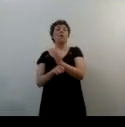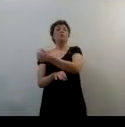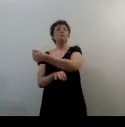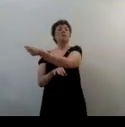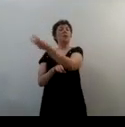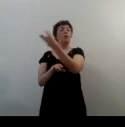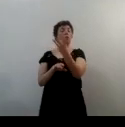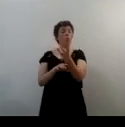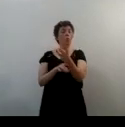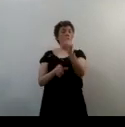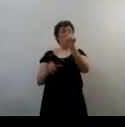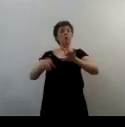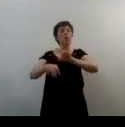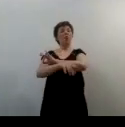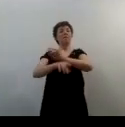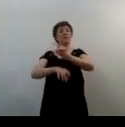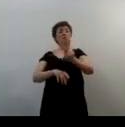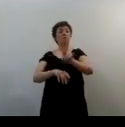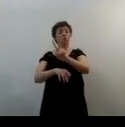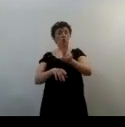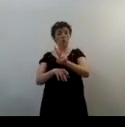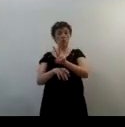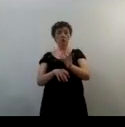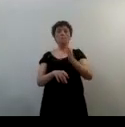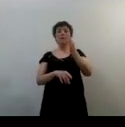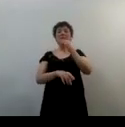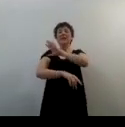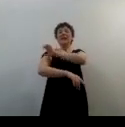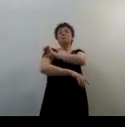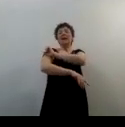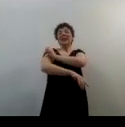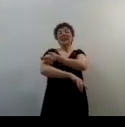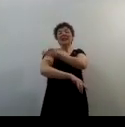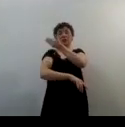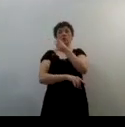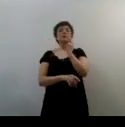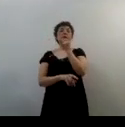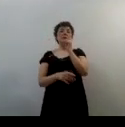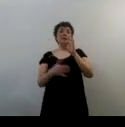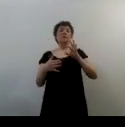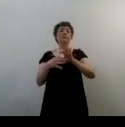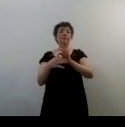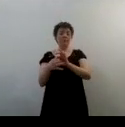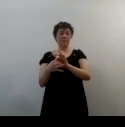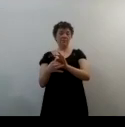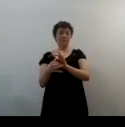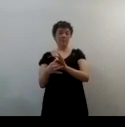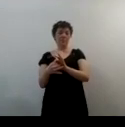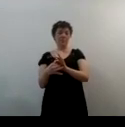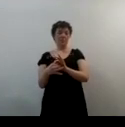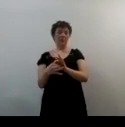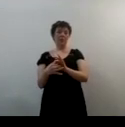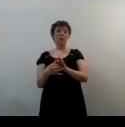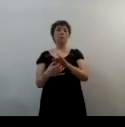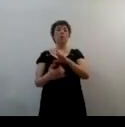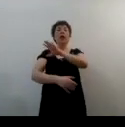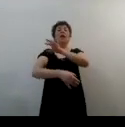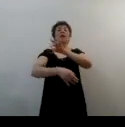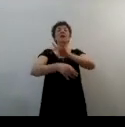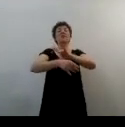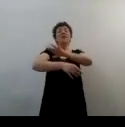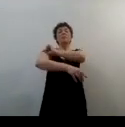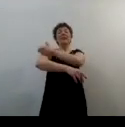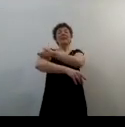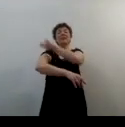personas con diabetes tipo 2 que tengan además hipertensión, que es algo muy común, la hipertensión es una enfermedad mucho más prevalente que la diabetes tipo